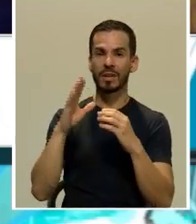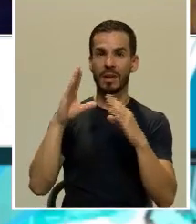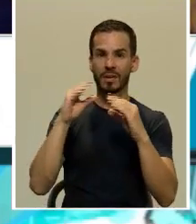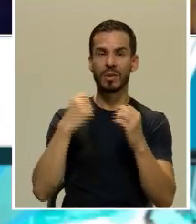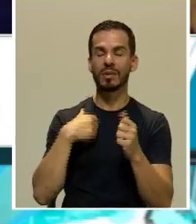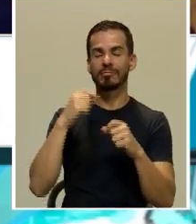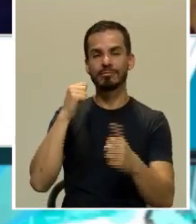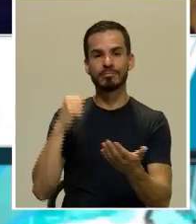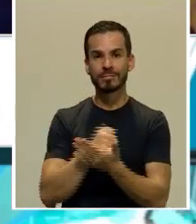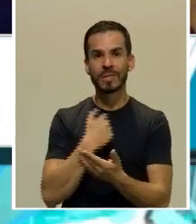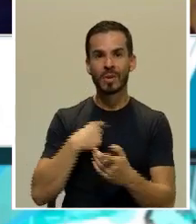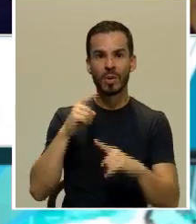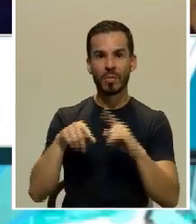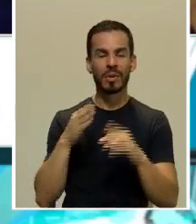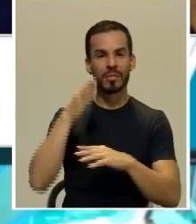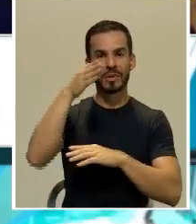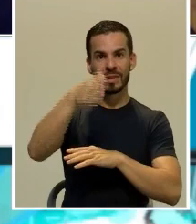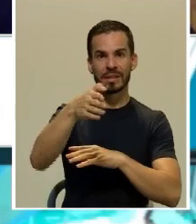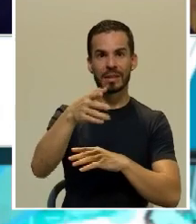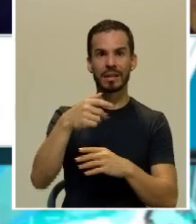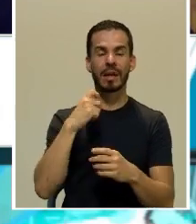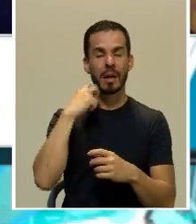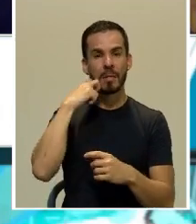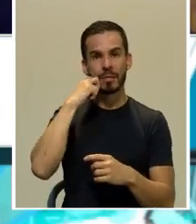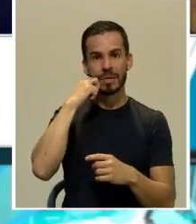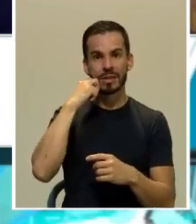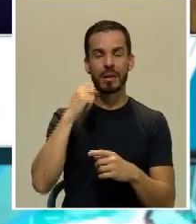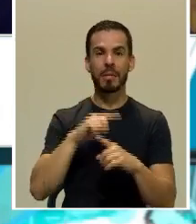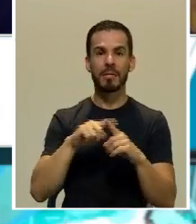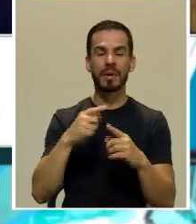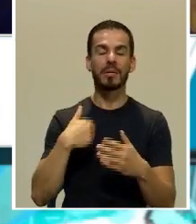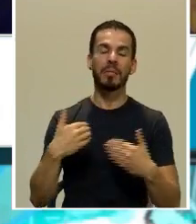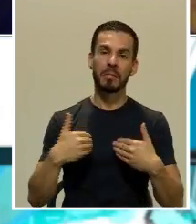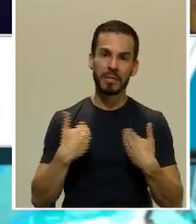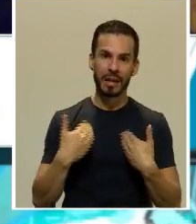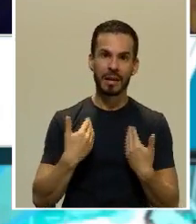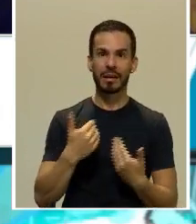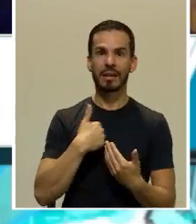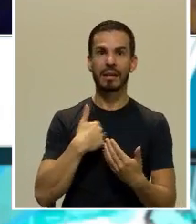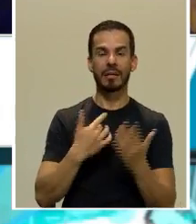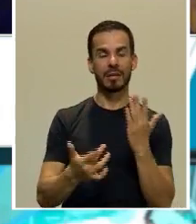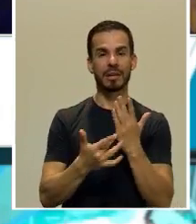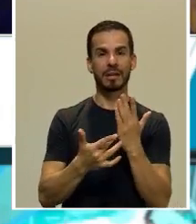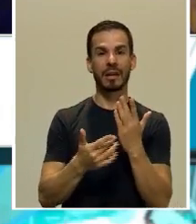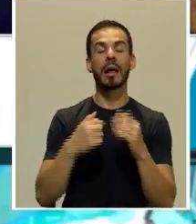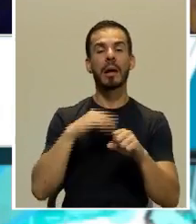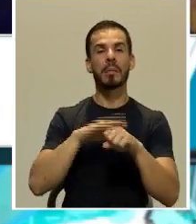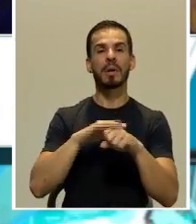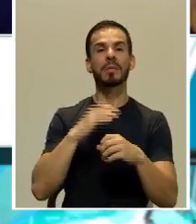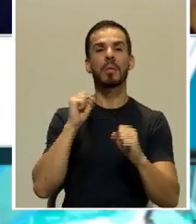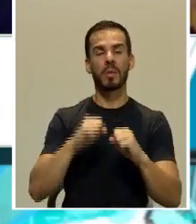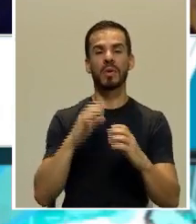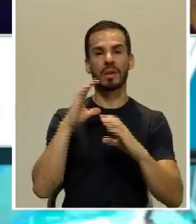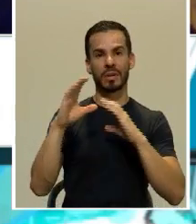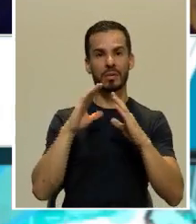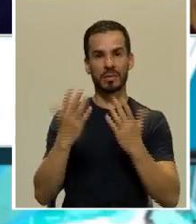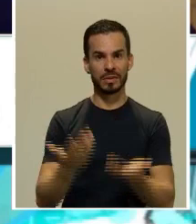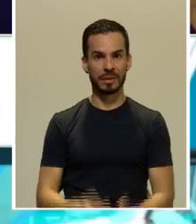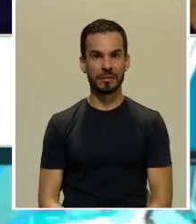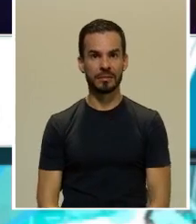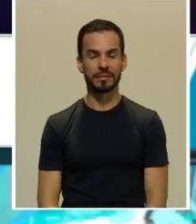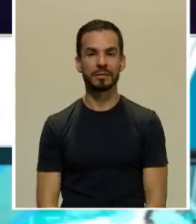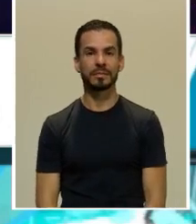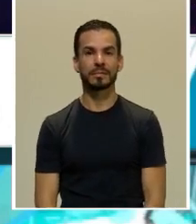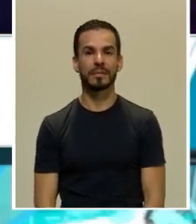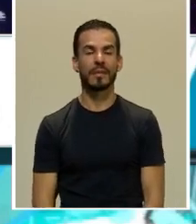Lamento no poderlo acompañar al set en presencial, pero me alegro que tenemos la tecnología que nos permite poder conversar. Muchas